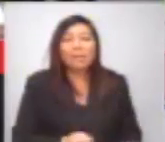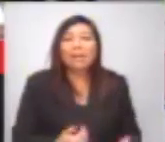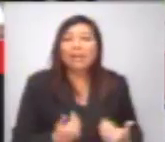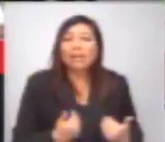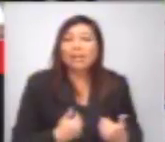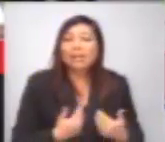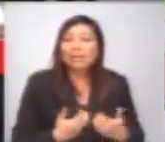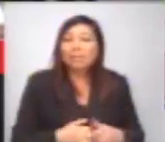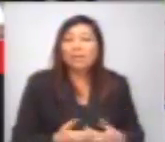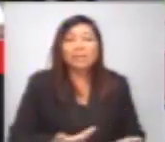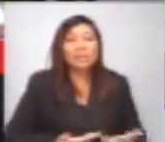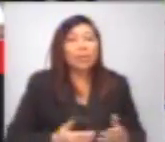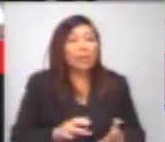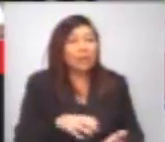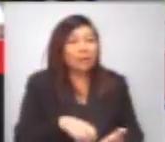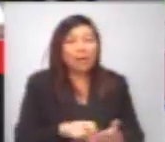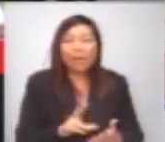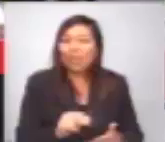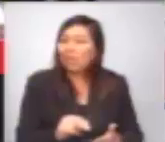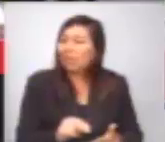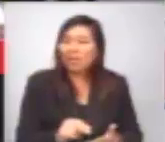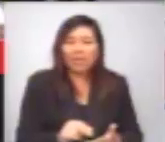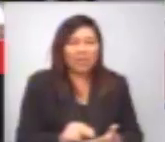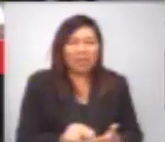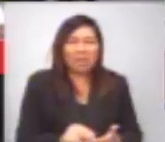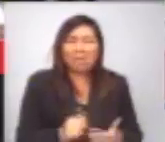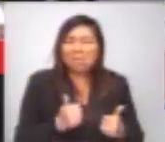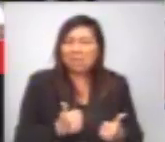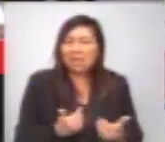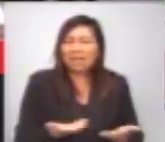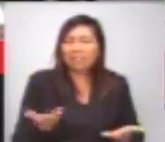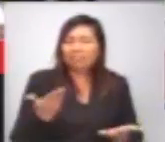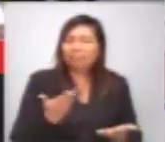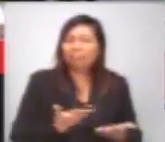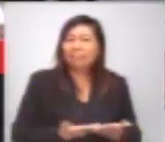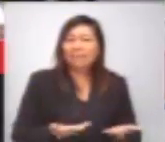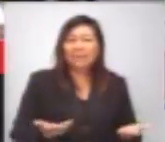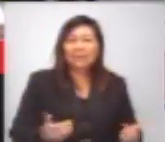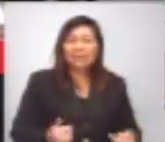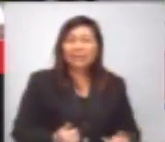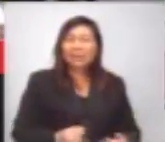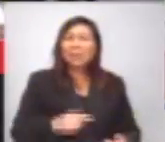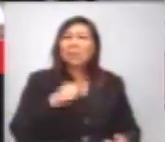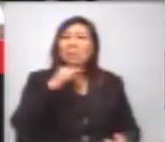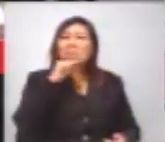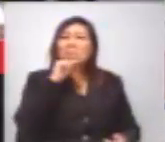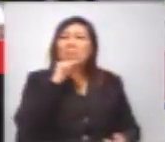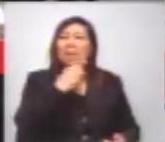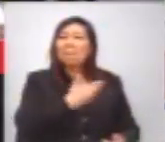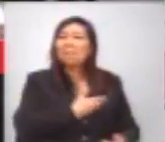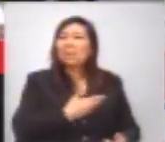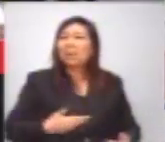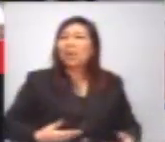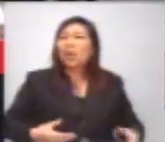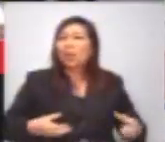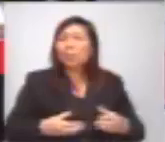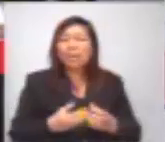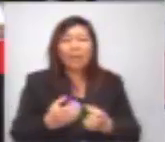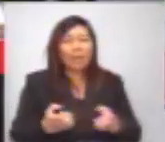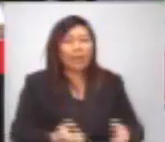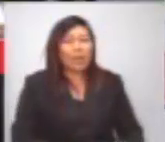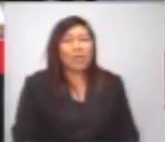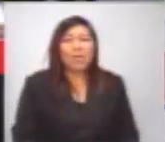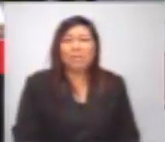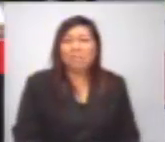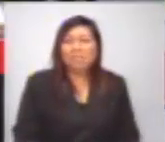responsabilidad que tienen las empresas con el pueblo, ¿no? Viendo la coyuntura, la señora presidenta de la Comisión de Economía,